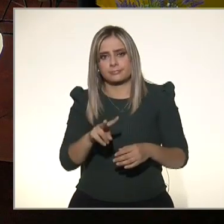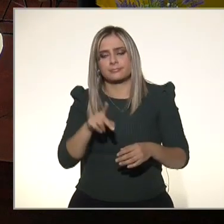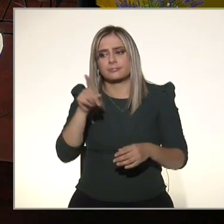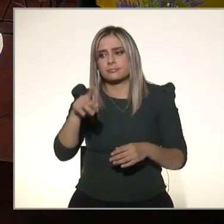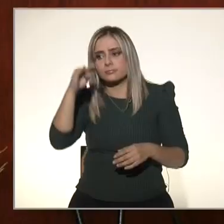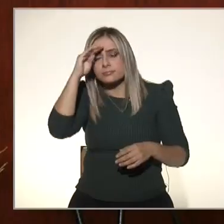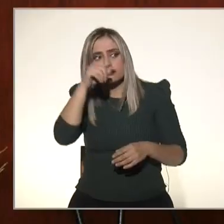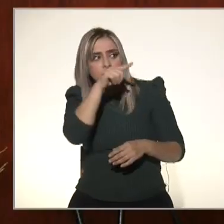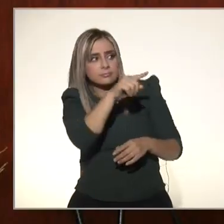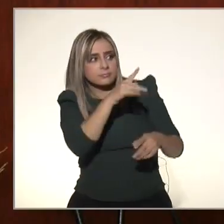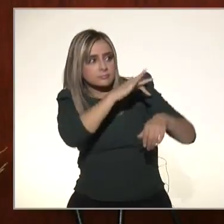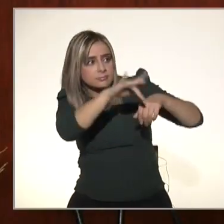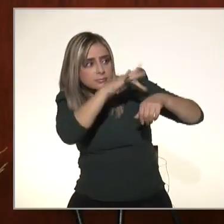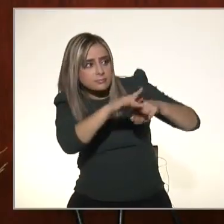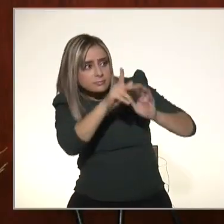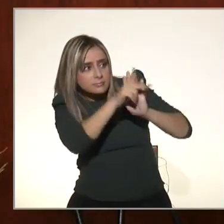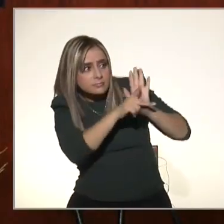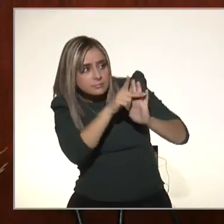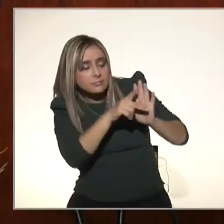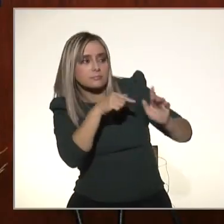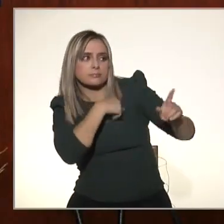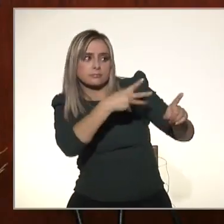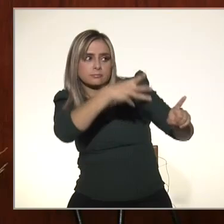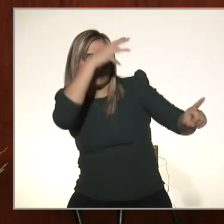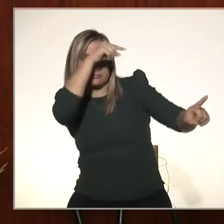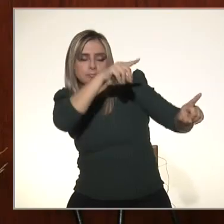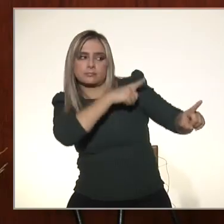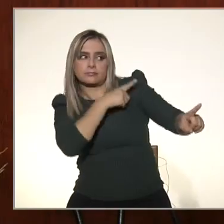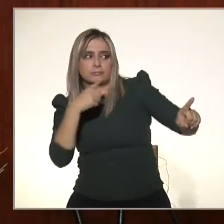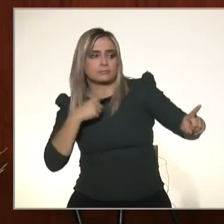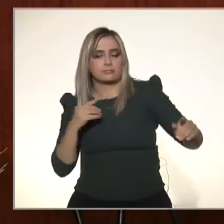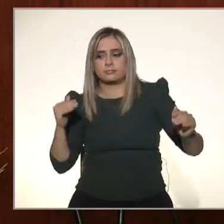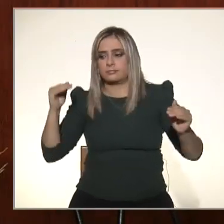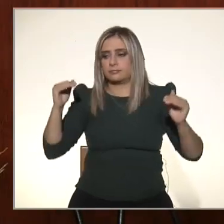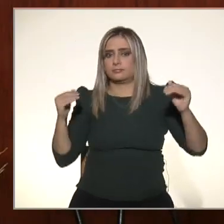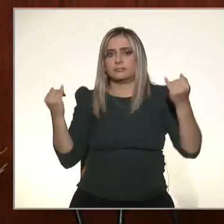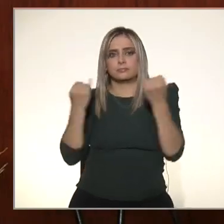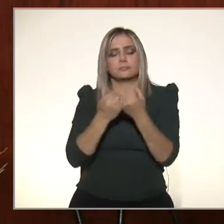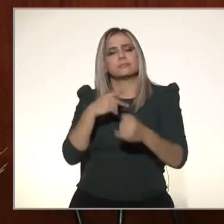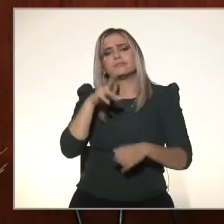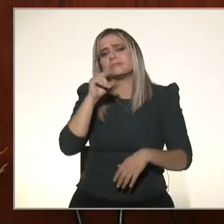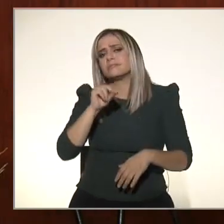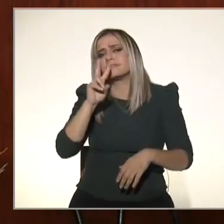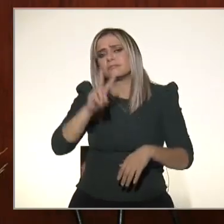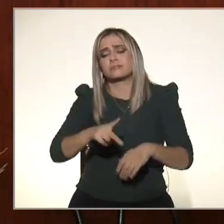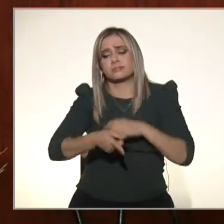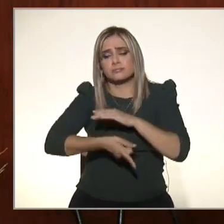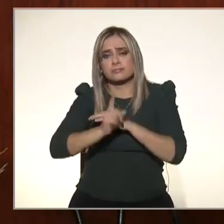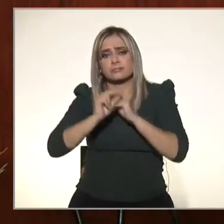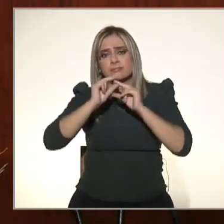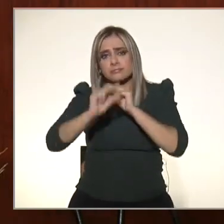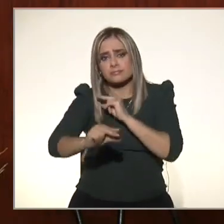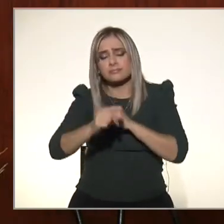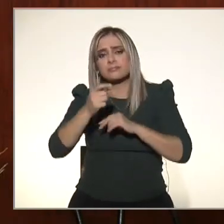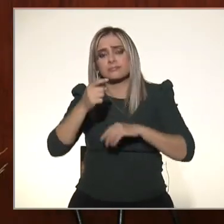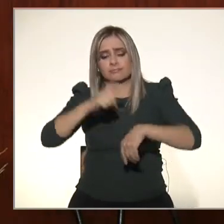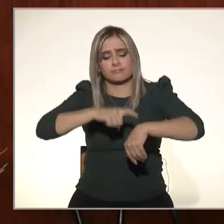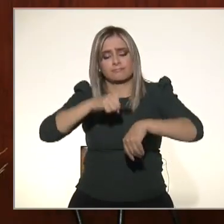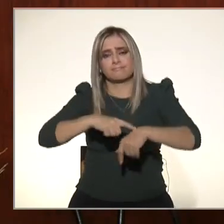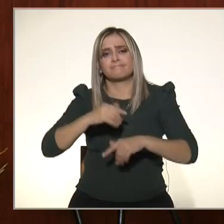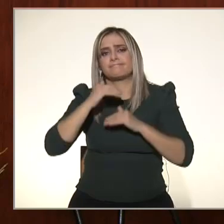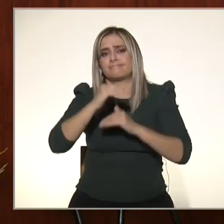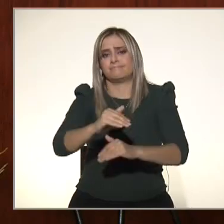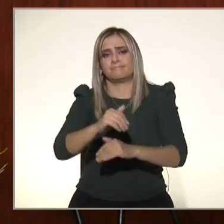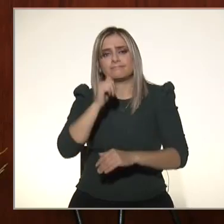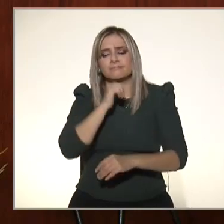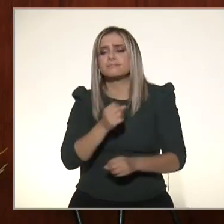un parámetro para la normalidad, porque sabemos que hay tiempos de normalidad para una erección, para una eyaculación, para tener